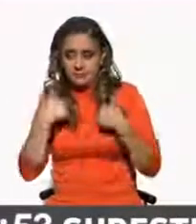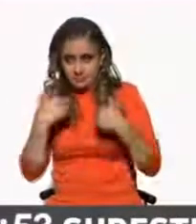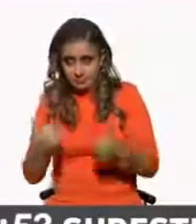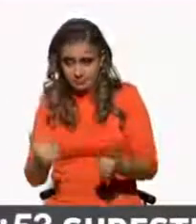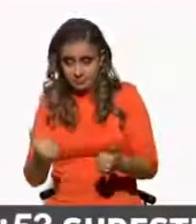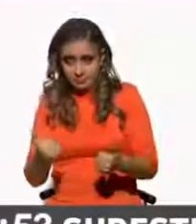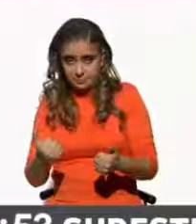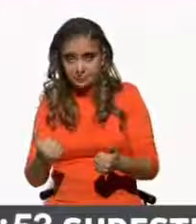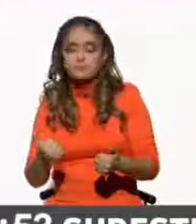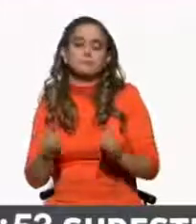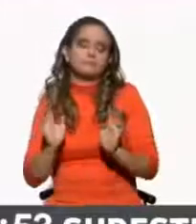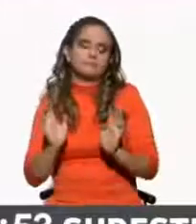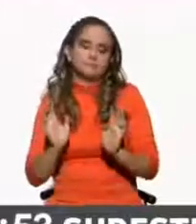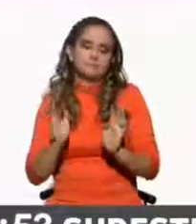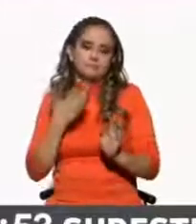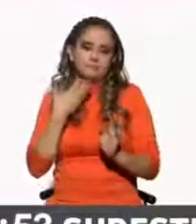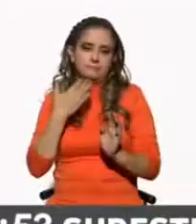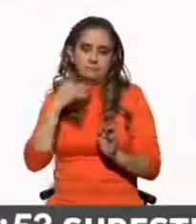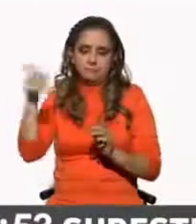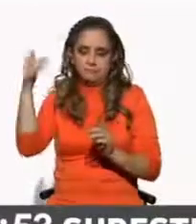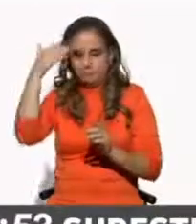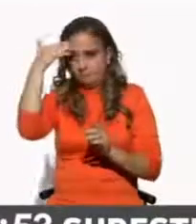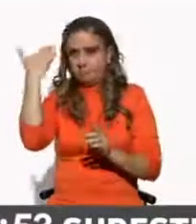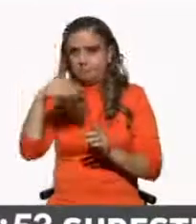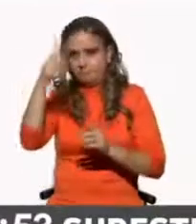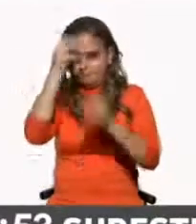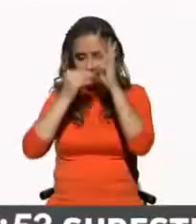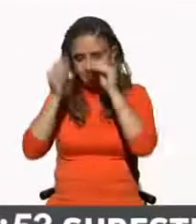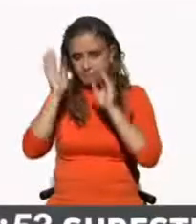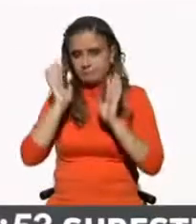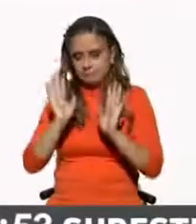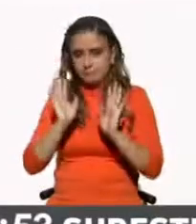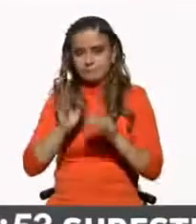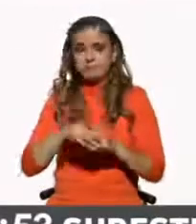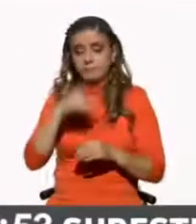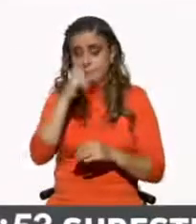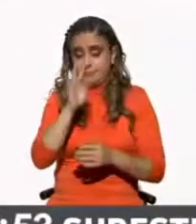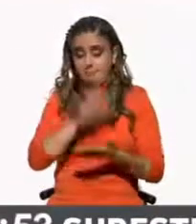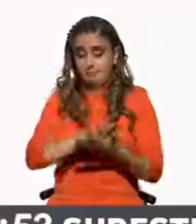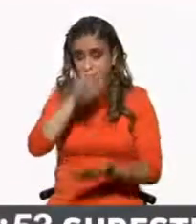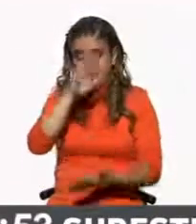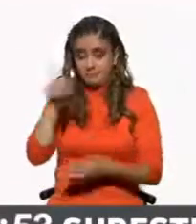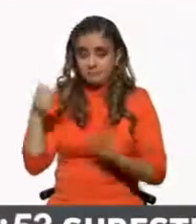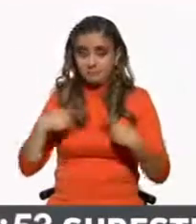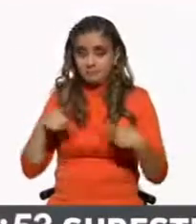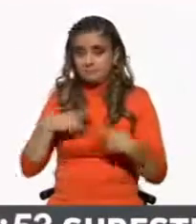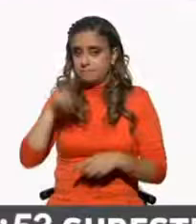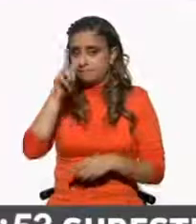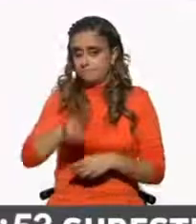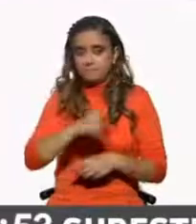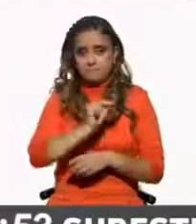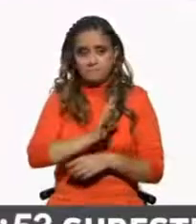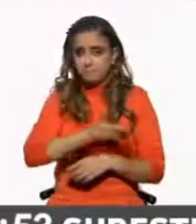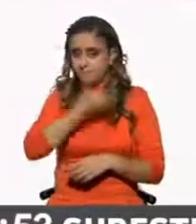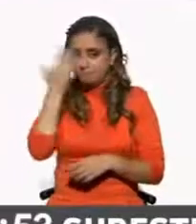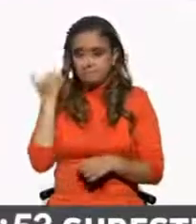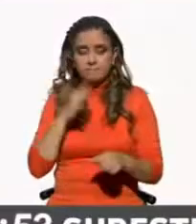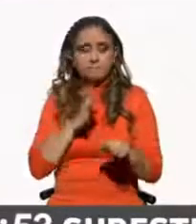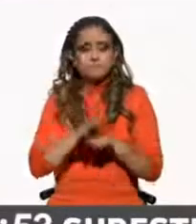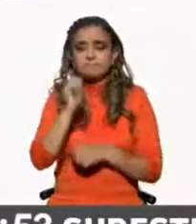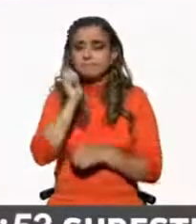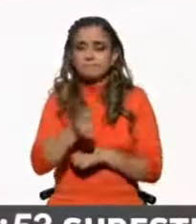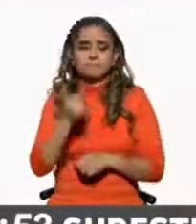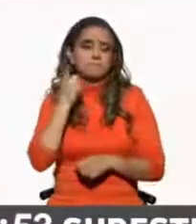nivel de sofisticación. Aquí te diría que da la impresión que buena parte de la población no tiene las herramientas básicas para